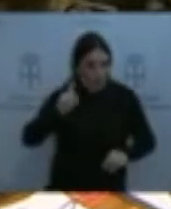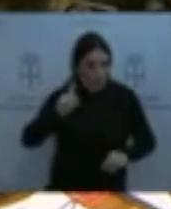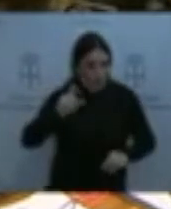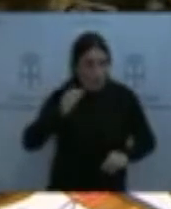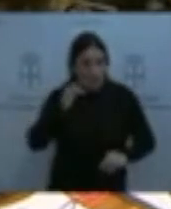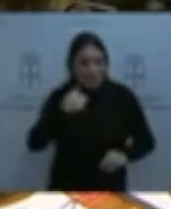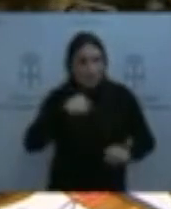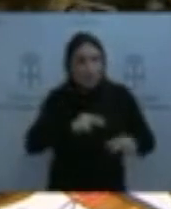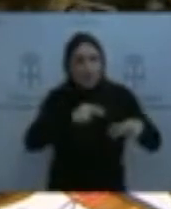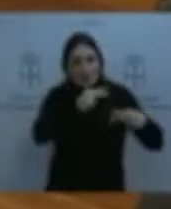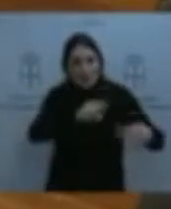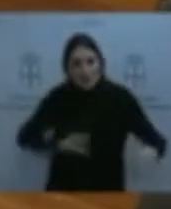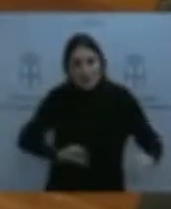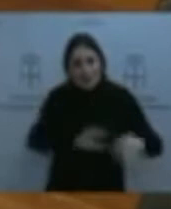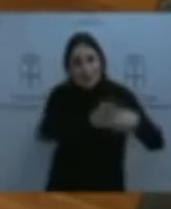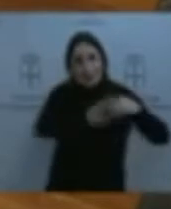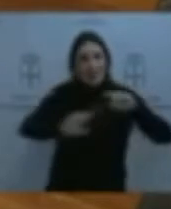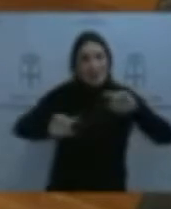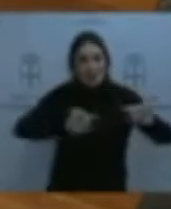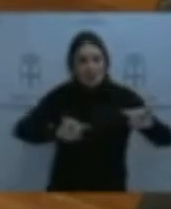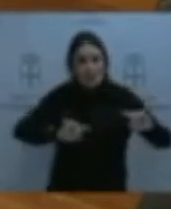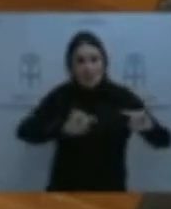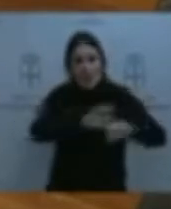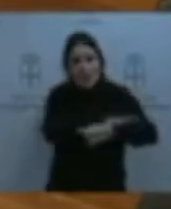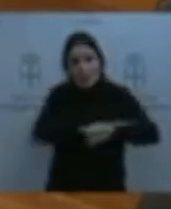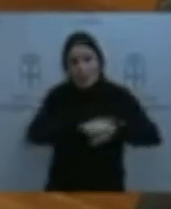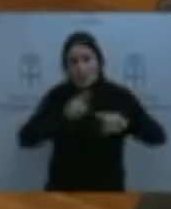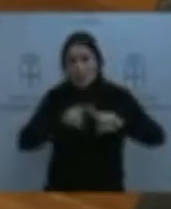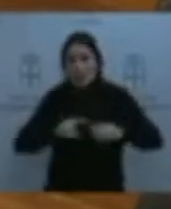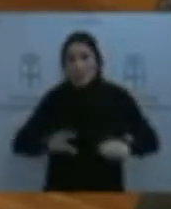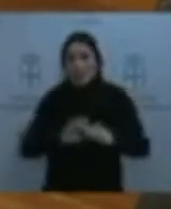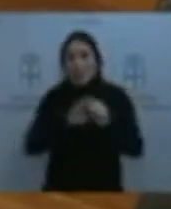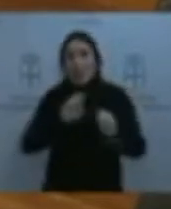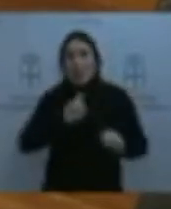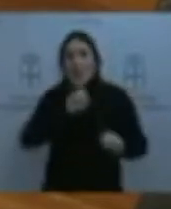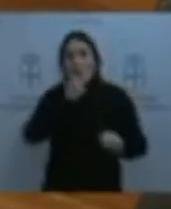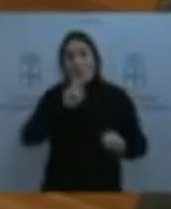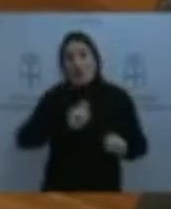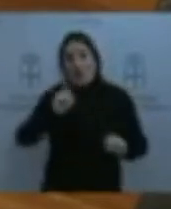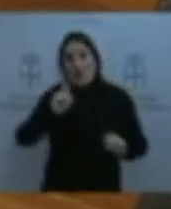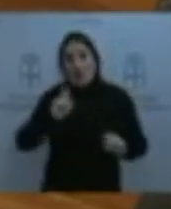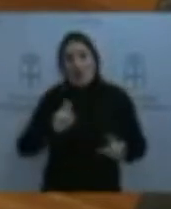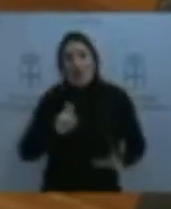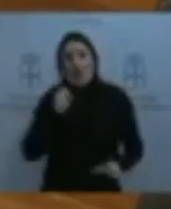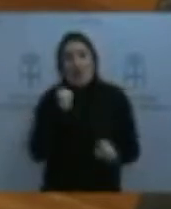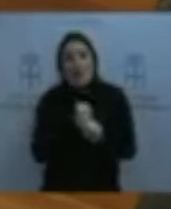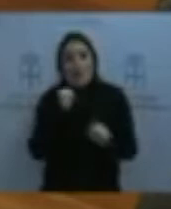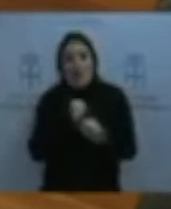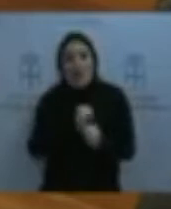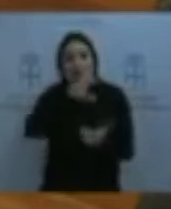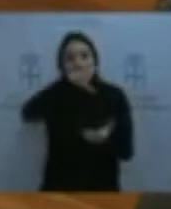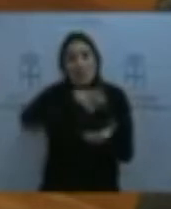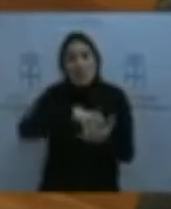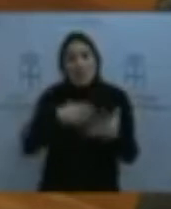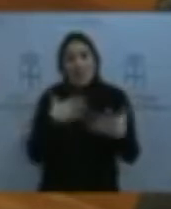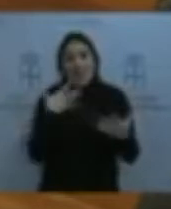a las decisiones de la Administración del Principado sobre la Fundación Laboral Centro de Arte y Creación Industrial, no a